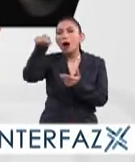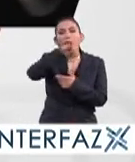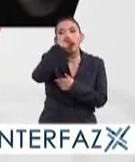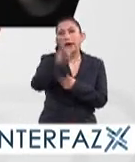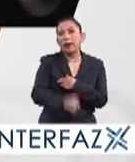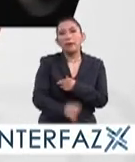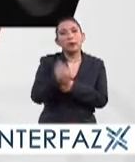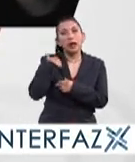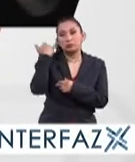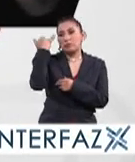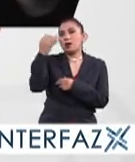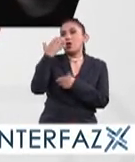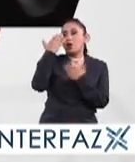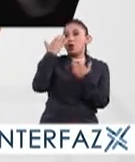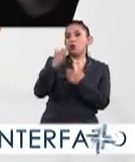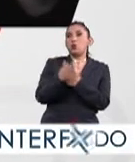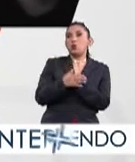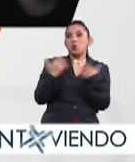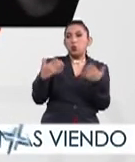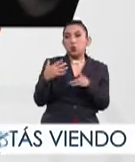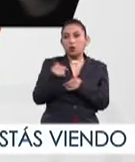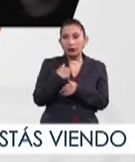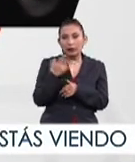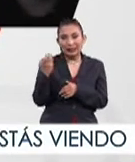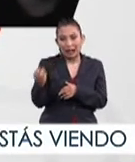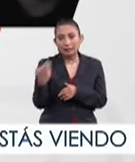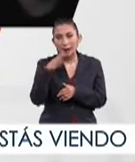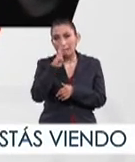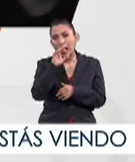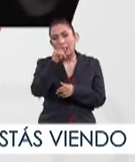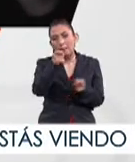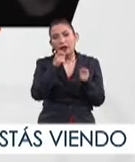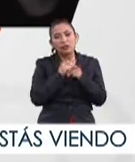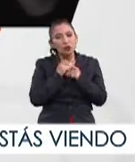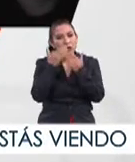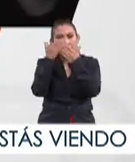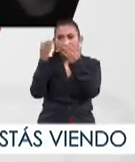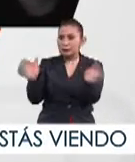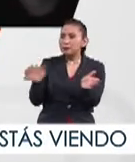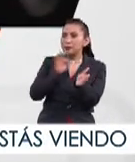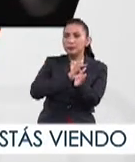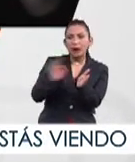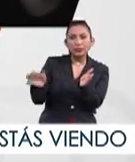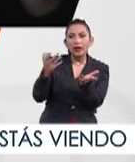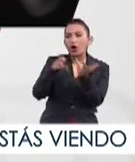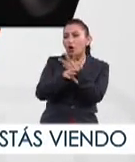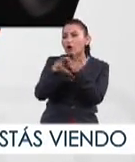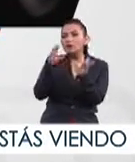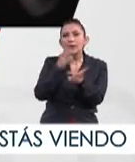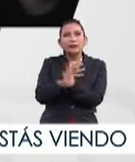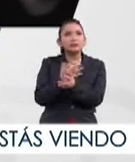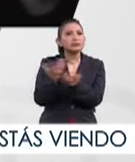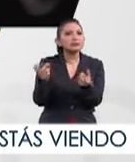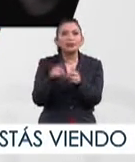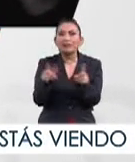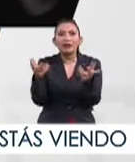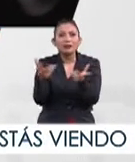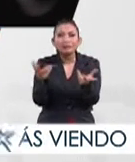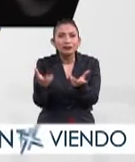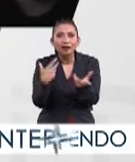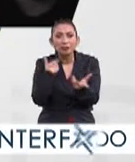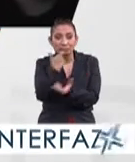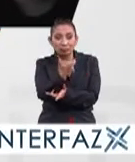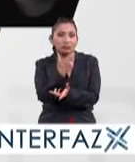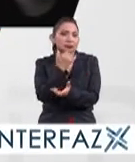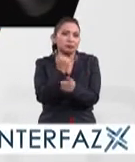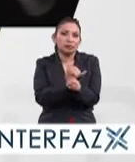vida imaginé conocer. Esta beca me dio la oportunidad de poder hacer cosas que